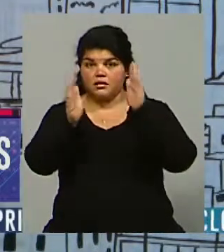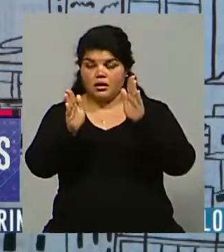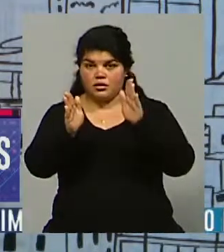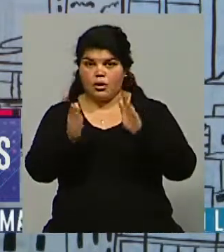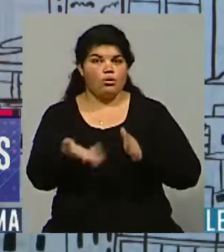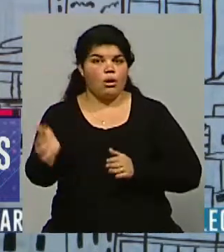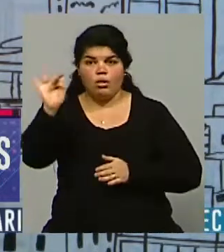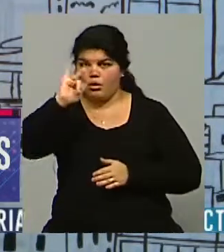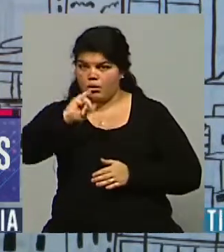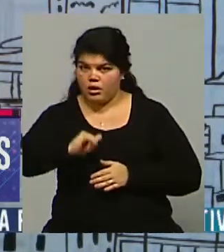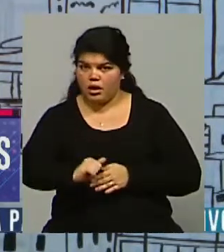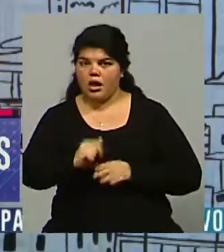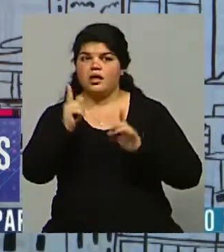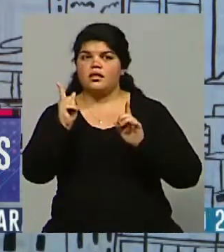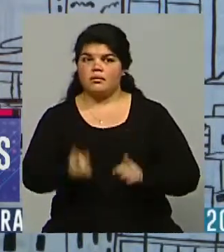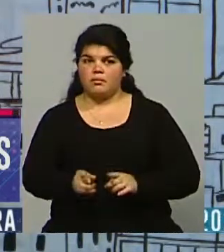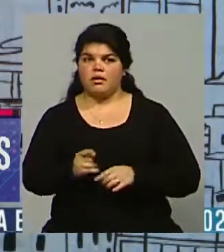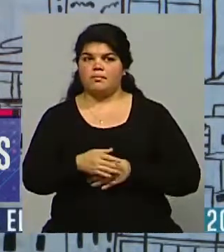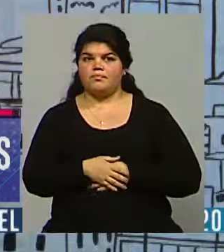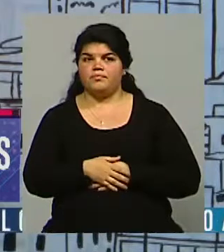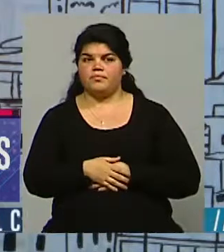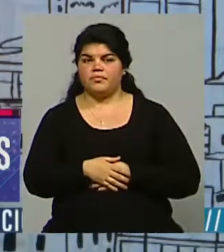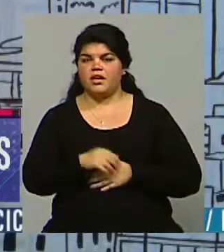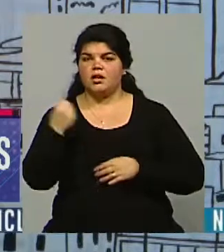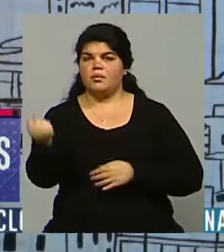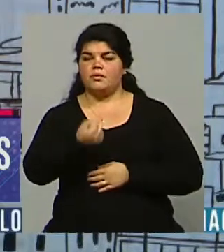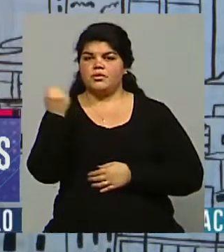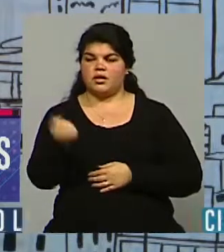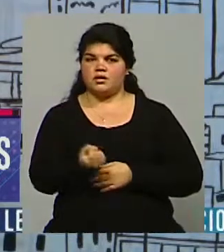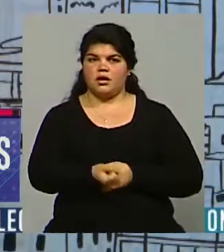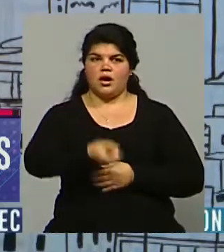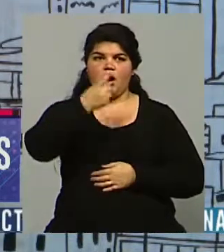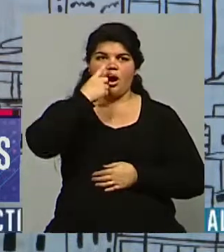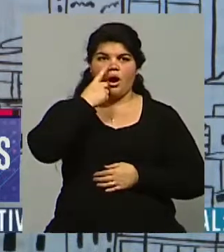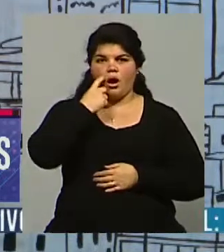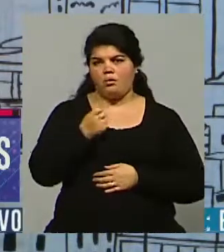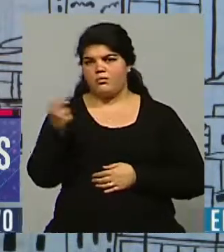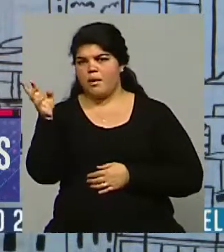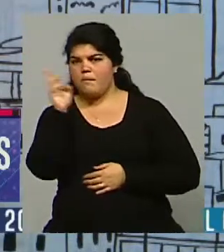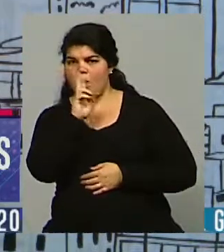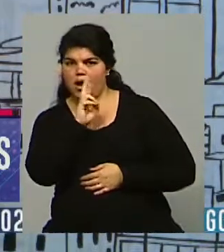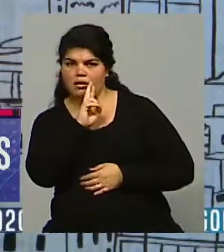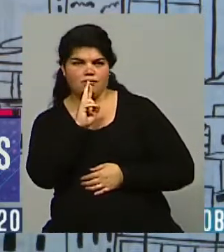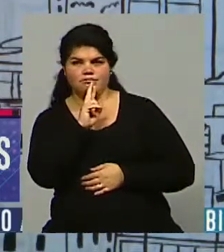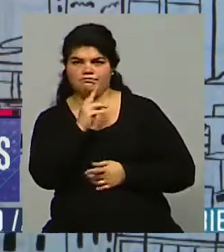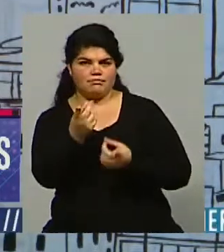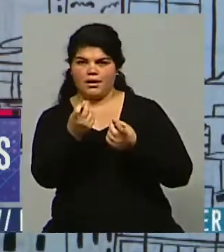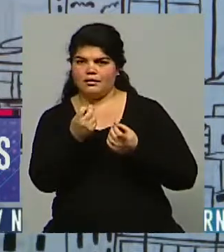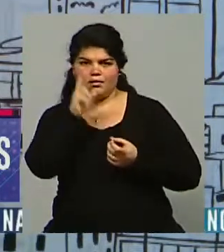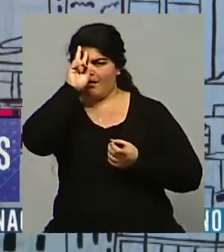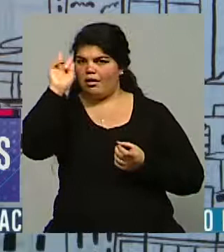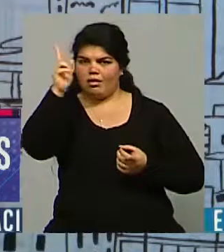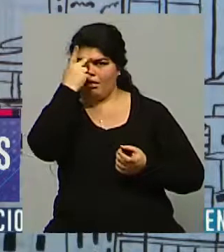esto de construirnos varones y mujeres. Hay que construir la sociedad, ¿no? Me parece. Y en